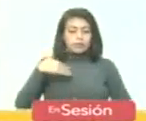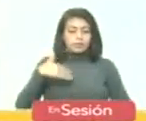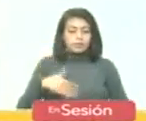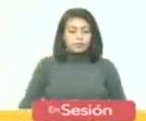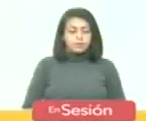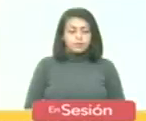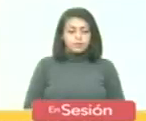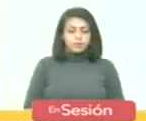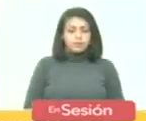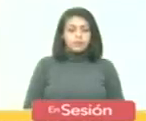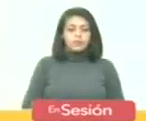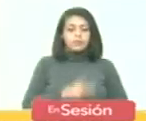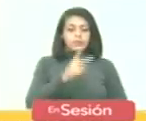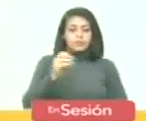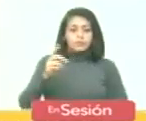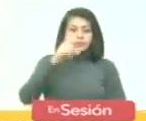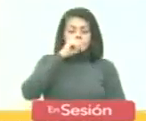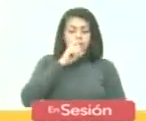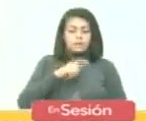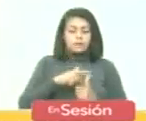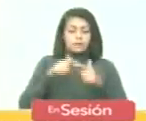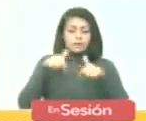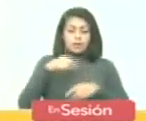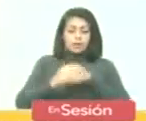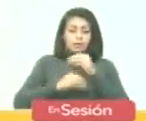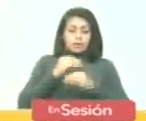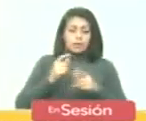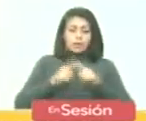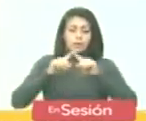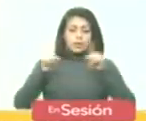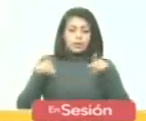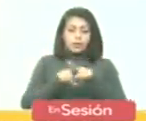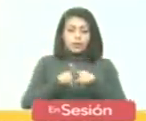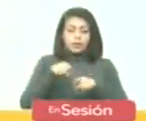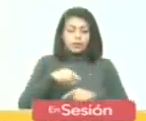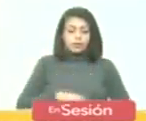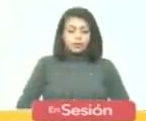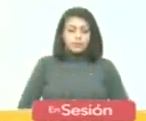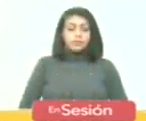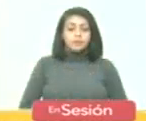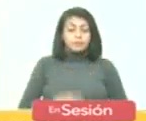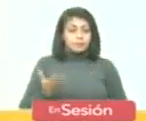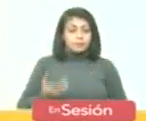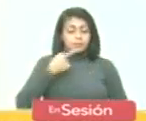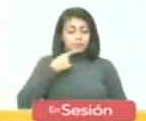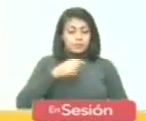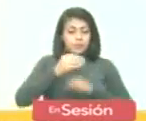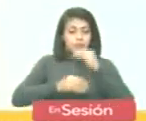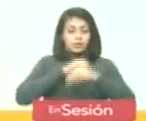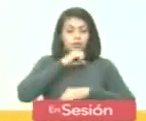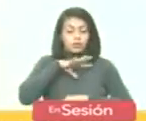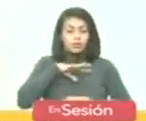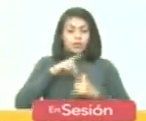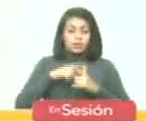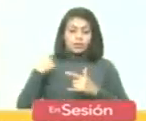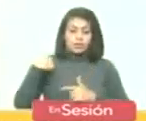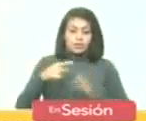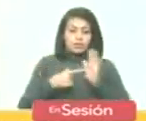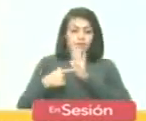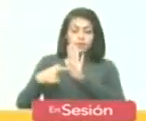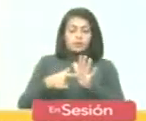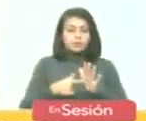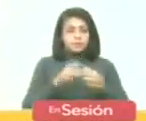hace ya en el bicentenario de este hecho. Pero asimismo, exaltando este hecho histórico, tenemos que referirnos